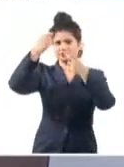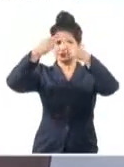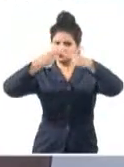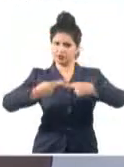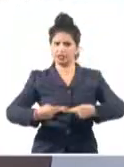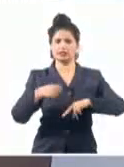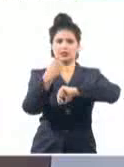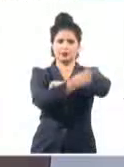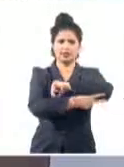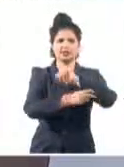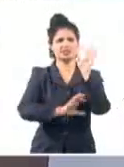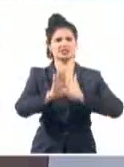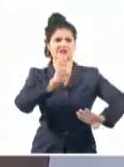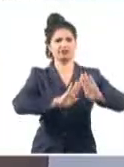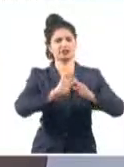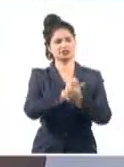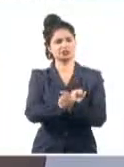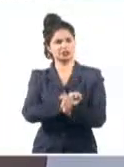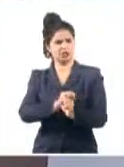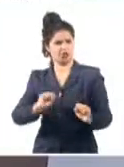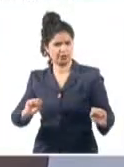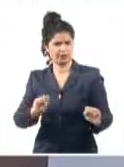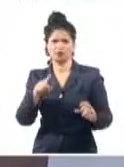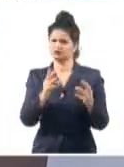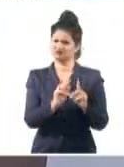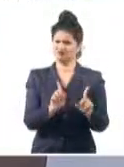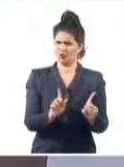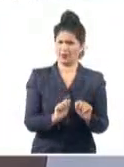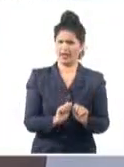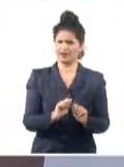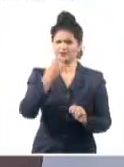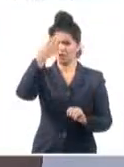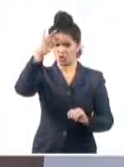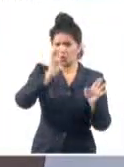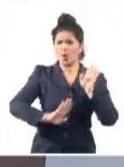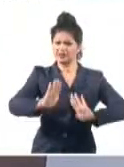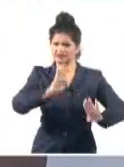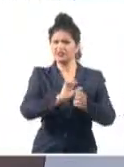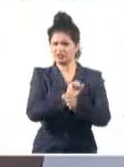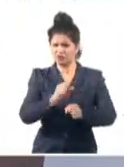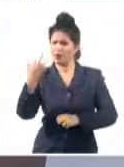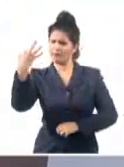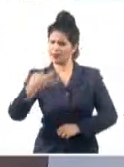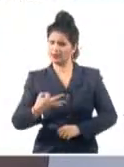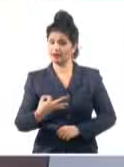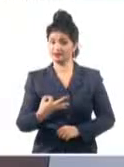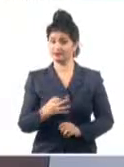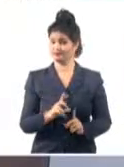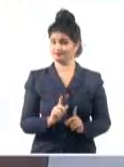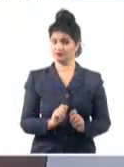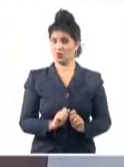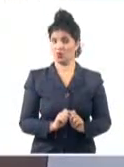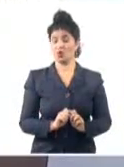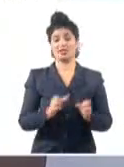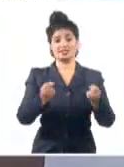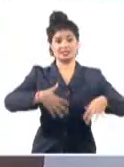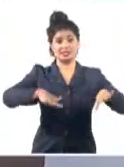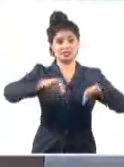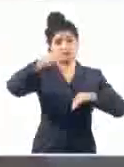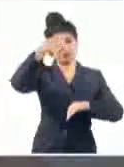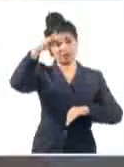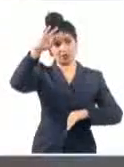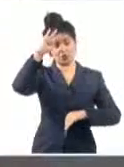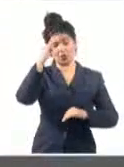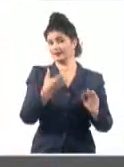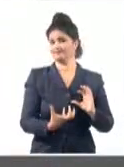e injustificada, hoy más que nunca, cuando Cuba sufre una crisis económica agudizada por la política del bloqueo de